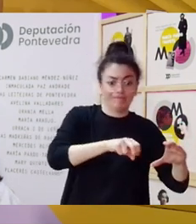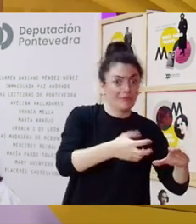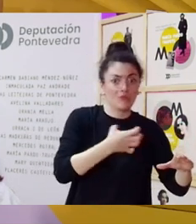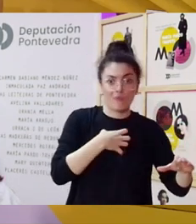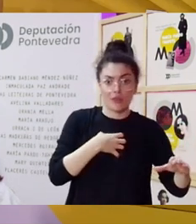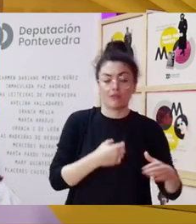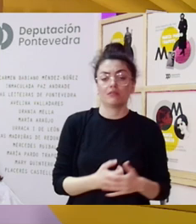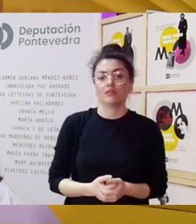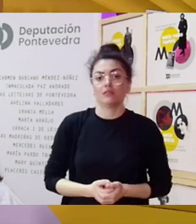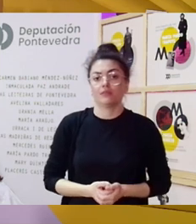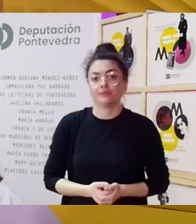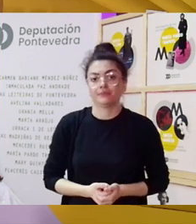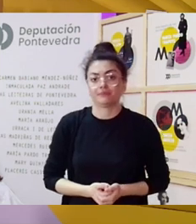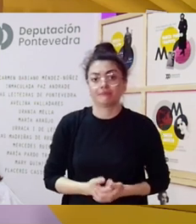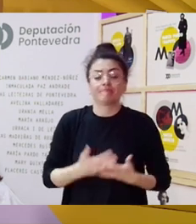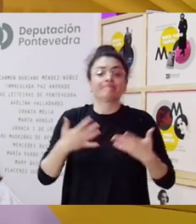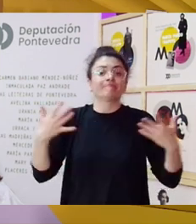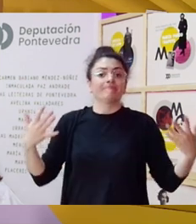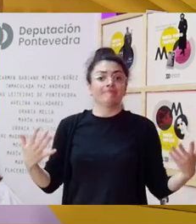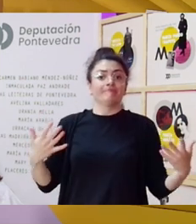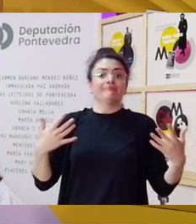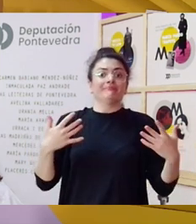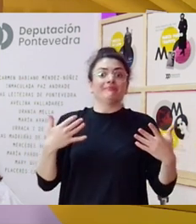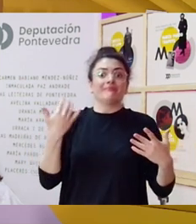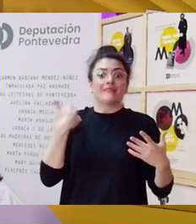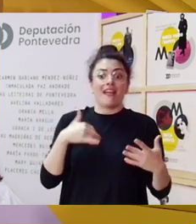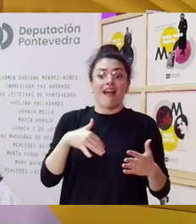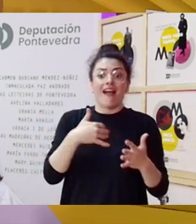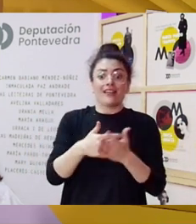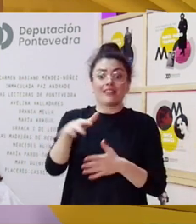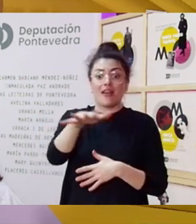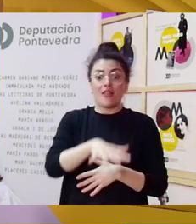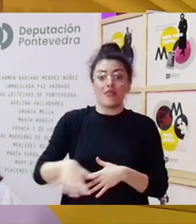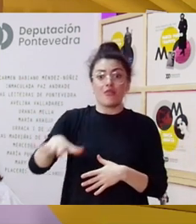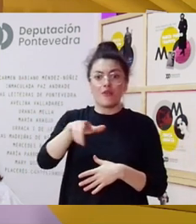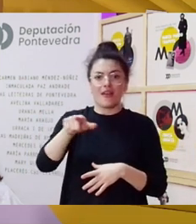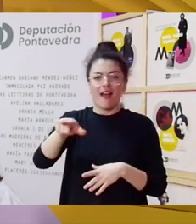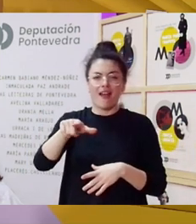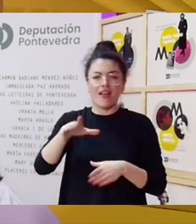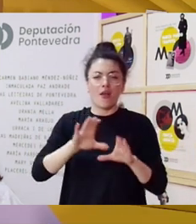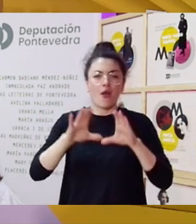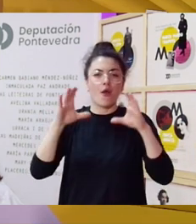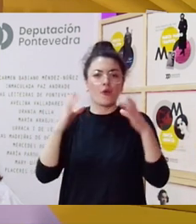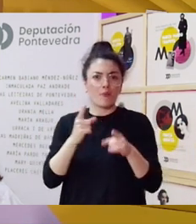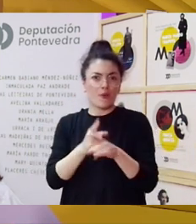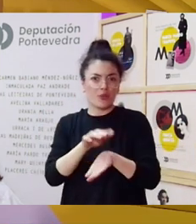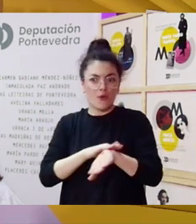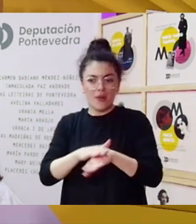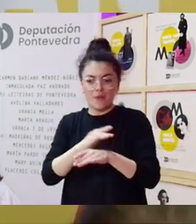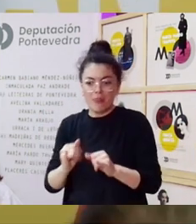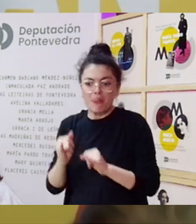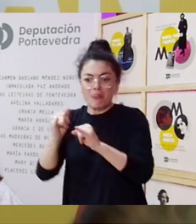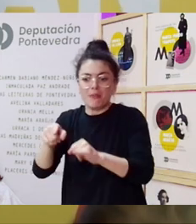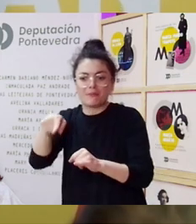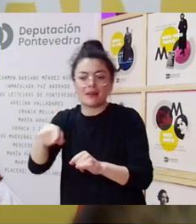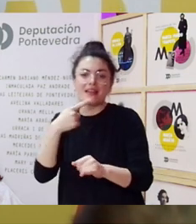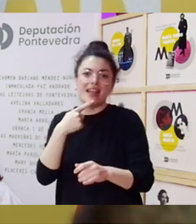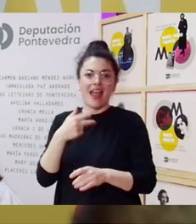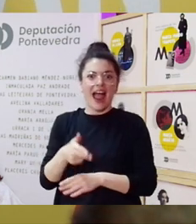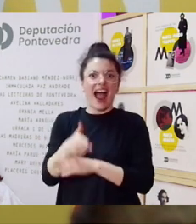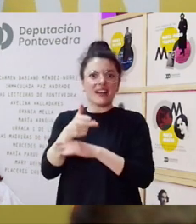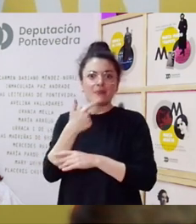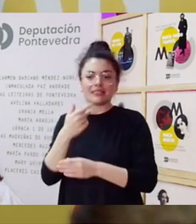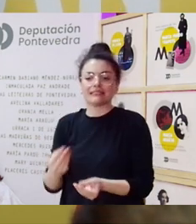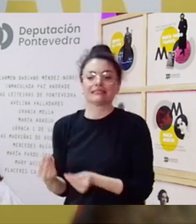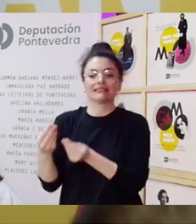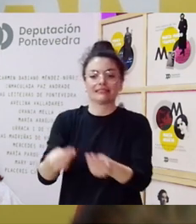pasar. E, bueno, pois chegou ao posto do maquis, levaba armas, entregou as súas armas, tomou un cafeciño